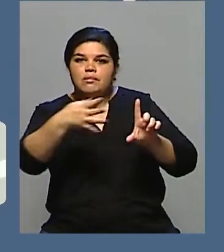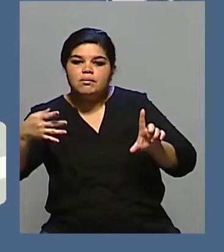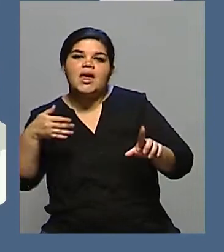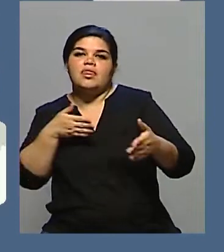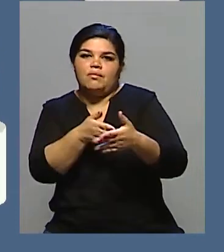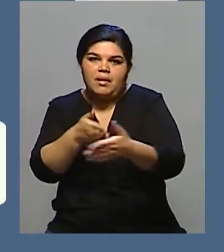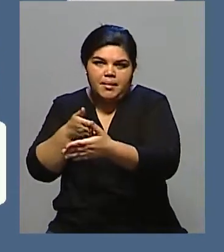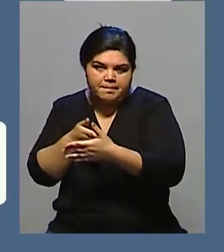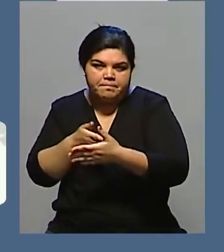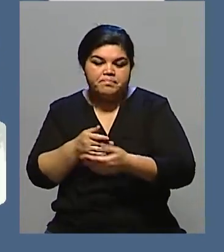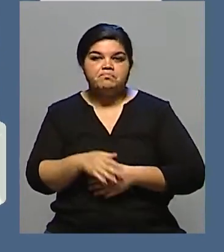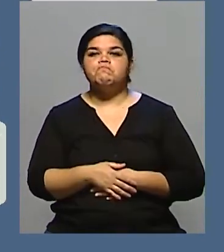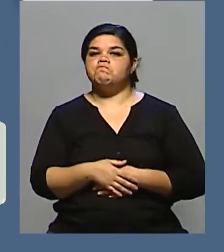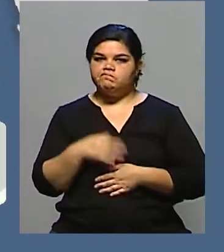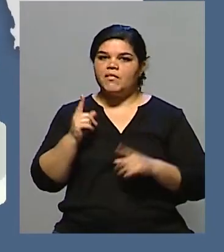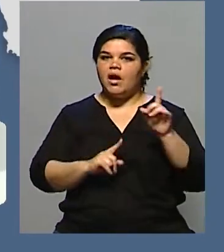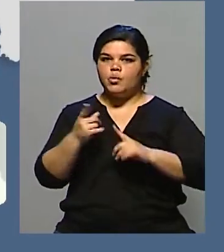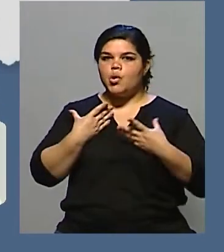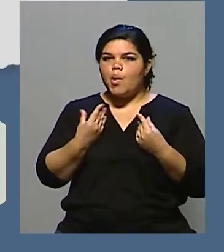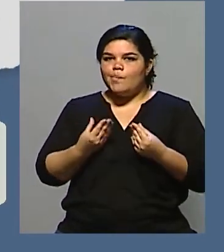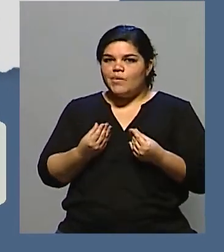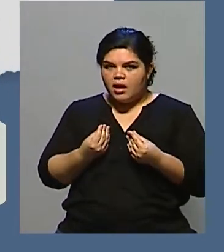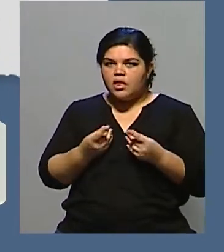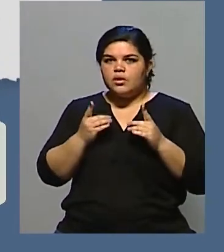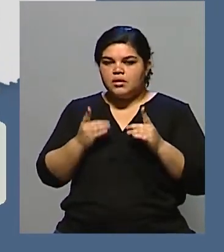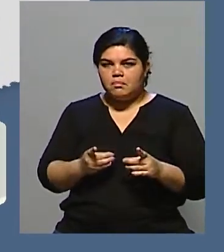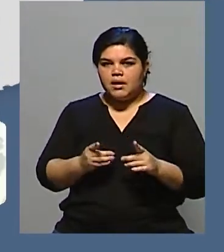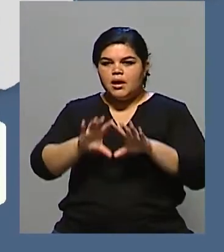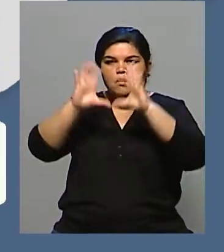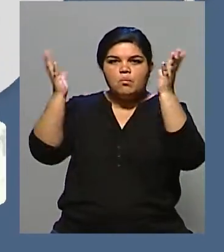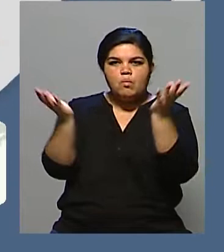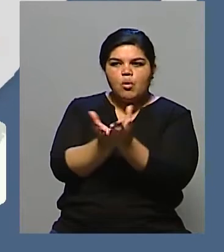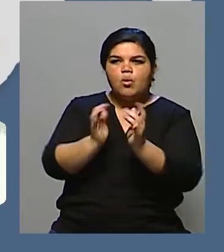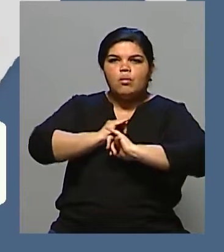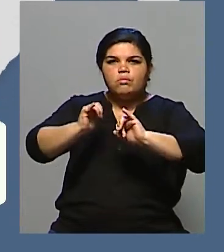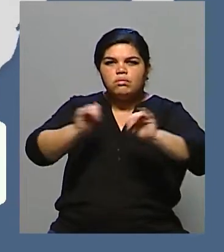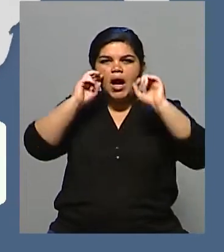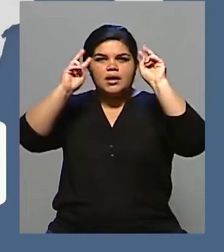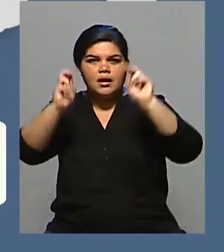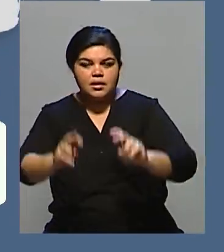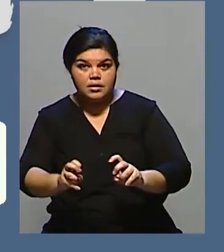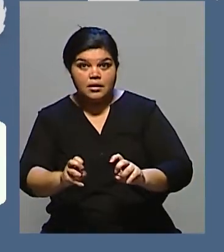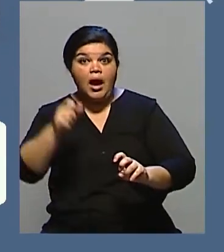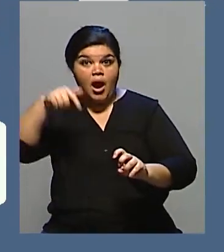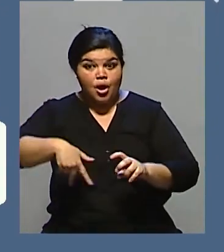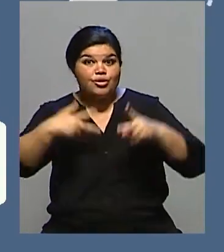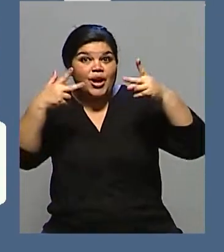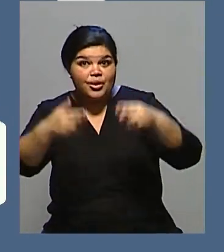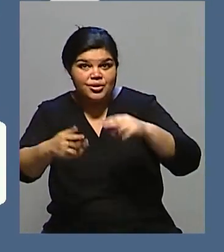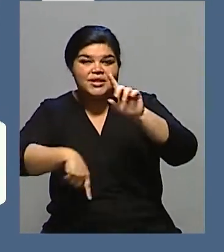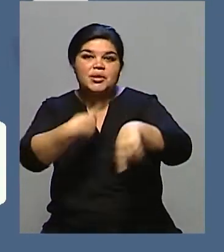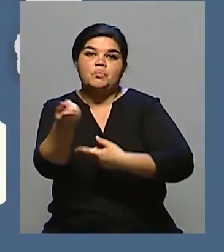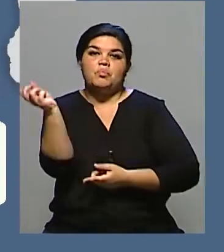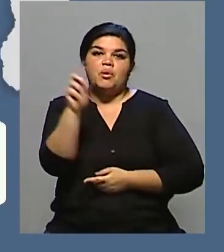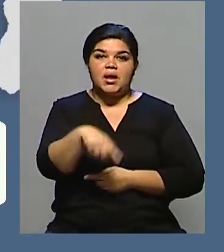había incluso en el análisis que se hace en los medios de todo el mundo a través de los analistas políticos. Guido, nos vamos a ir nuevamente a una pausa y ya vamos a venir con